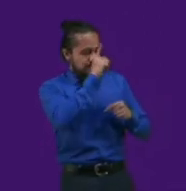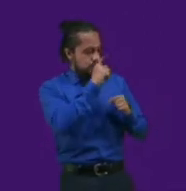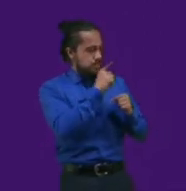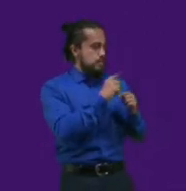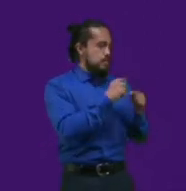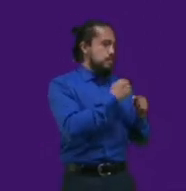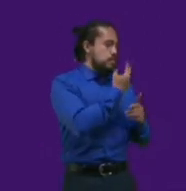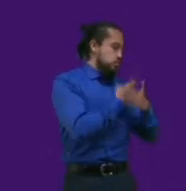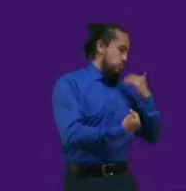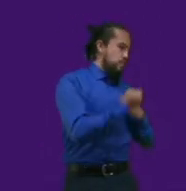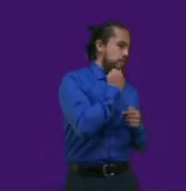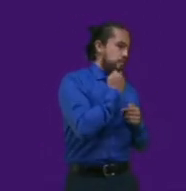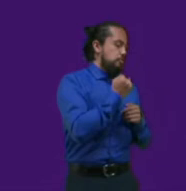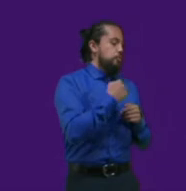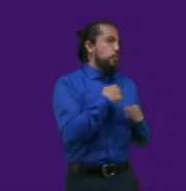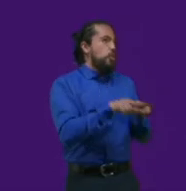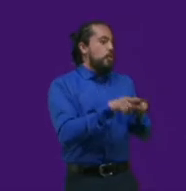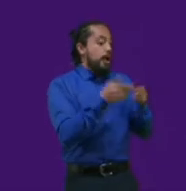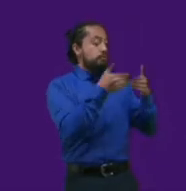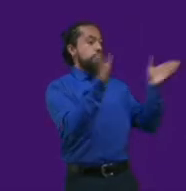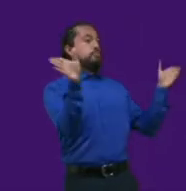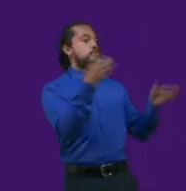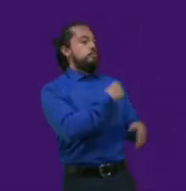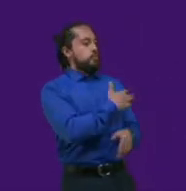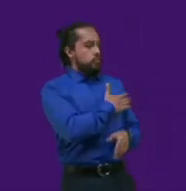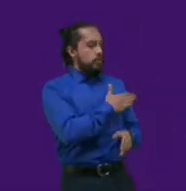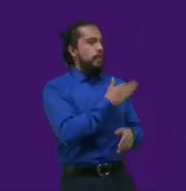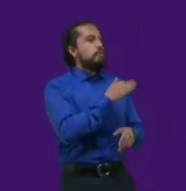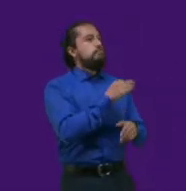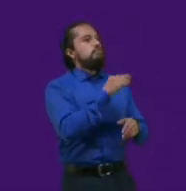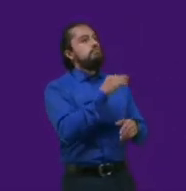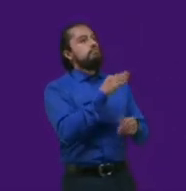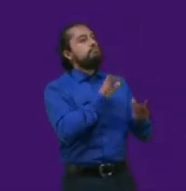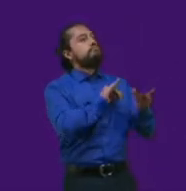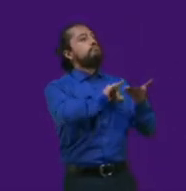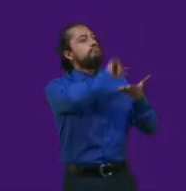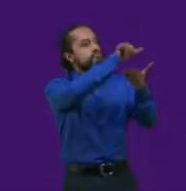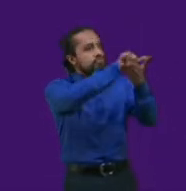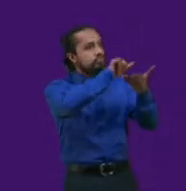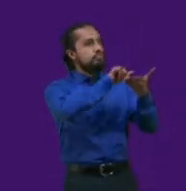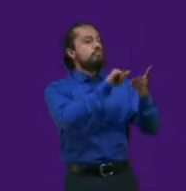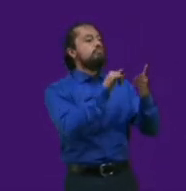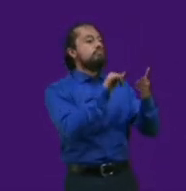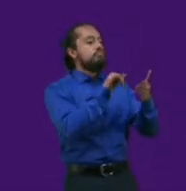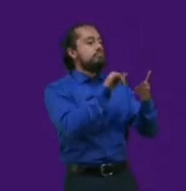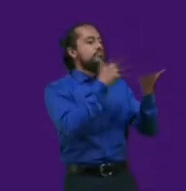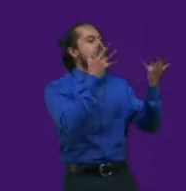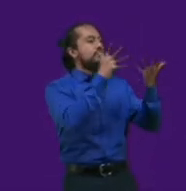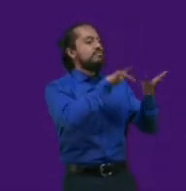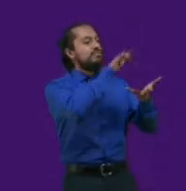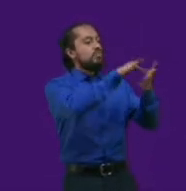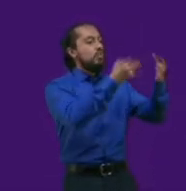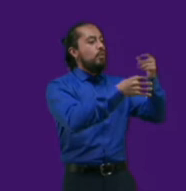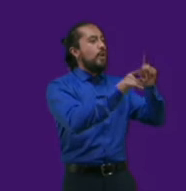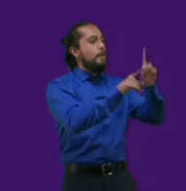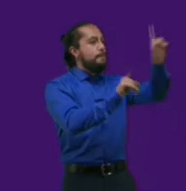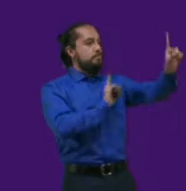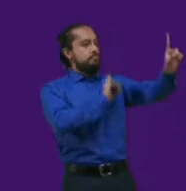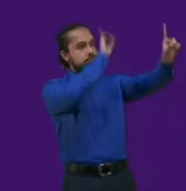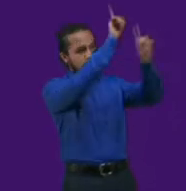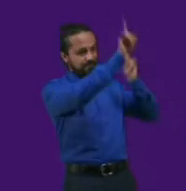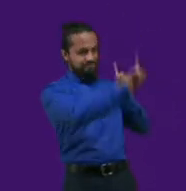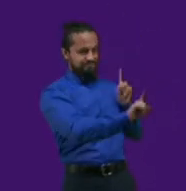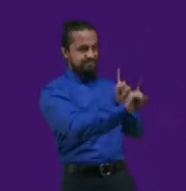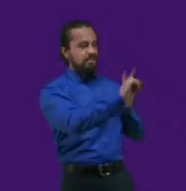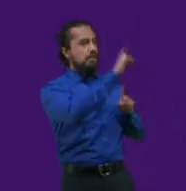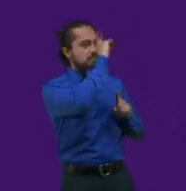la oportunidad pues de viajar, de conocer, pues de hacer intercambio en Alemania, en Estados Unidos, en fin. Entonces para mí